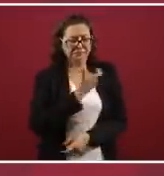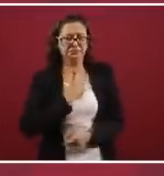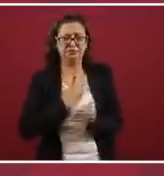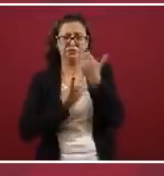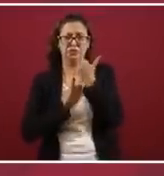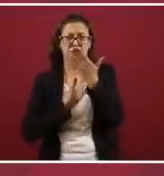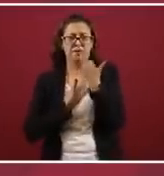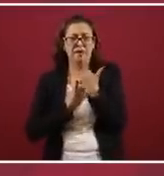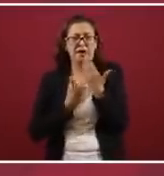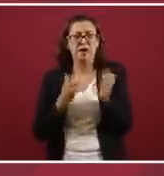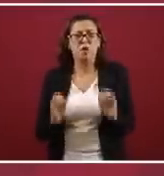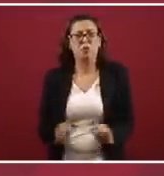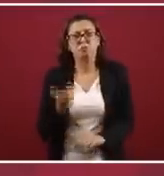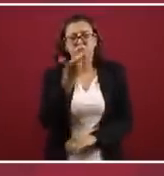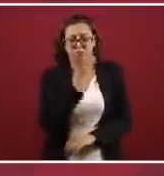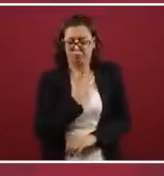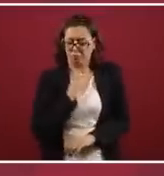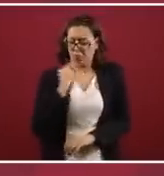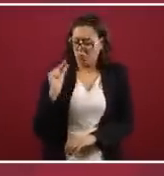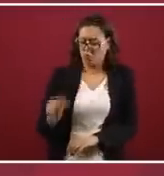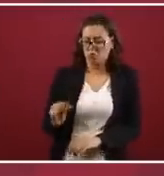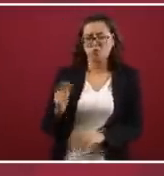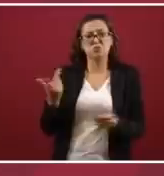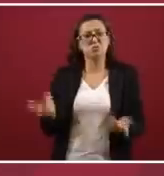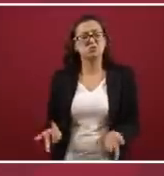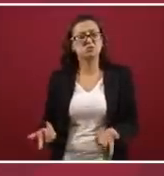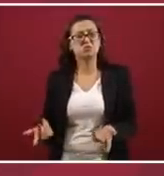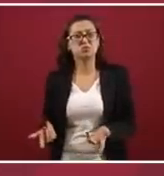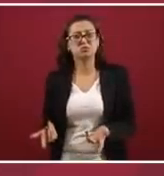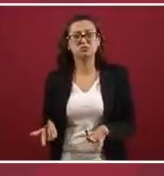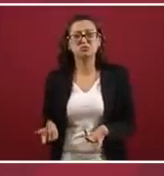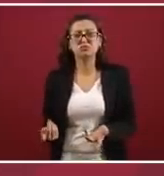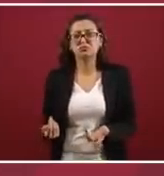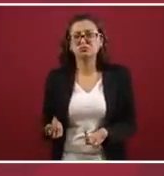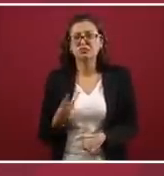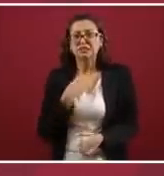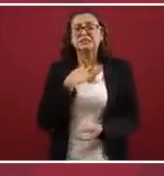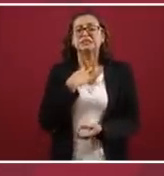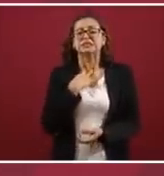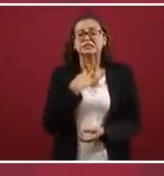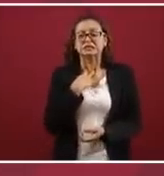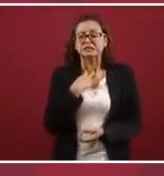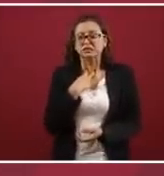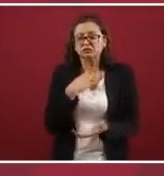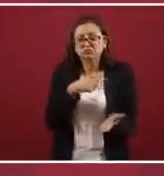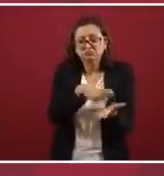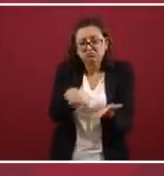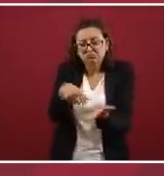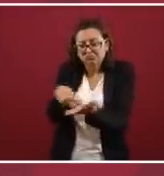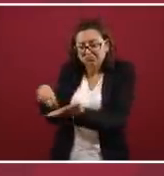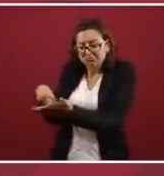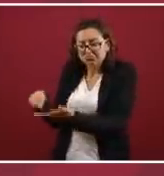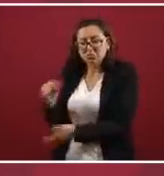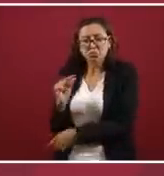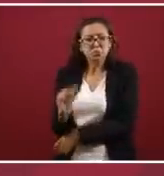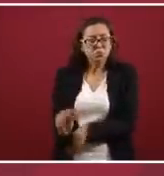no alcanzan, la gente compra apenas lo indispensable.